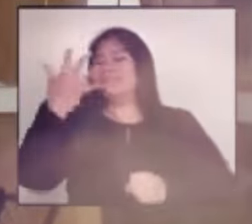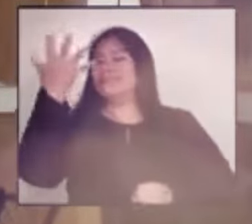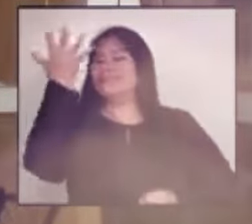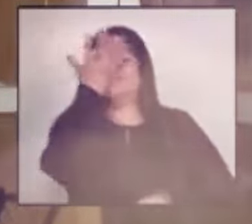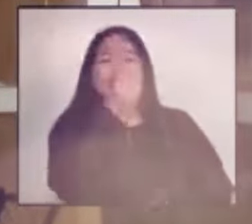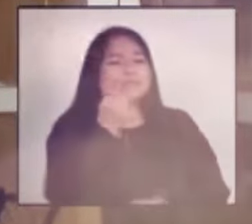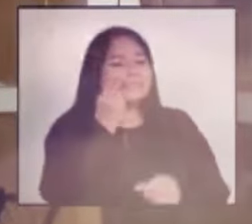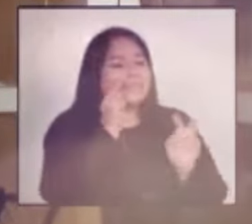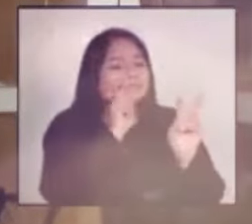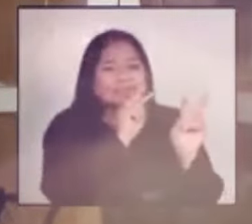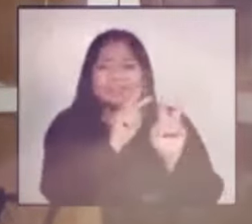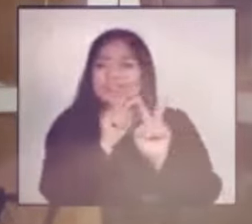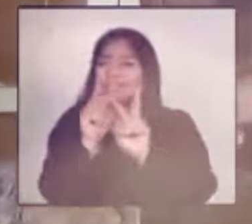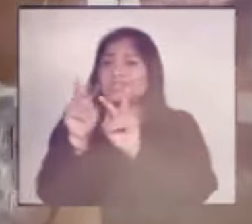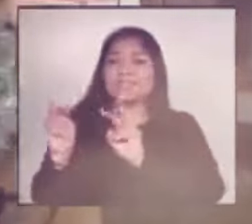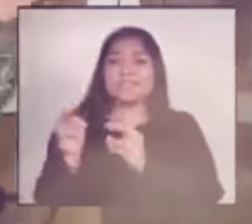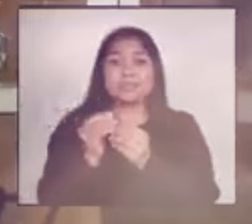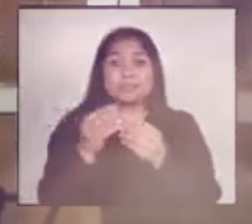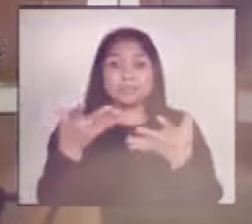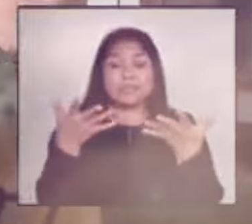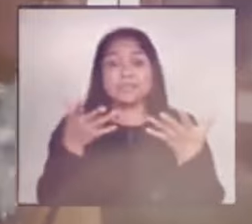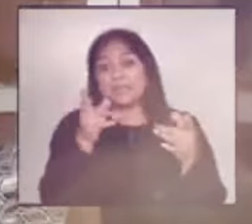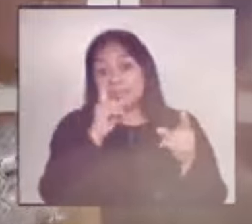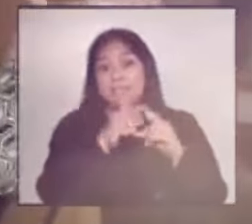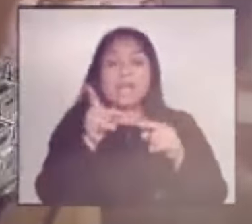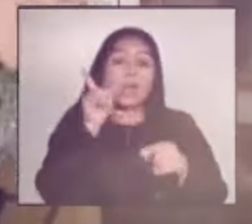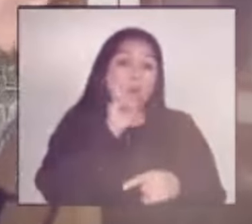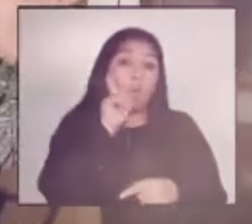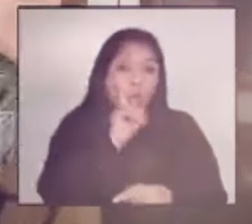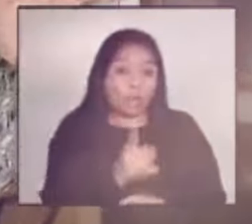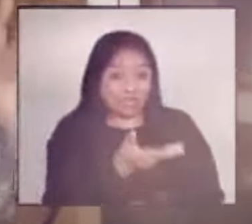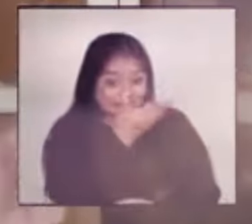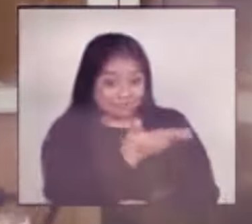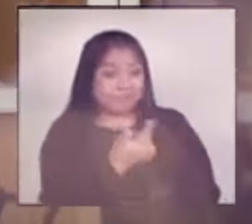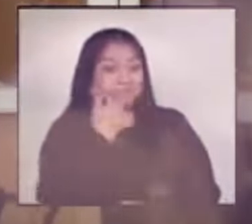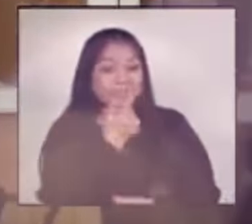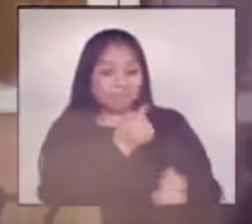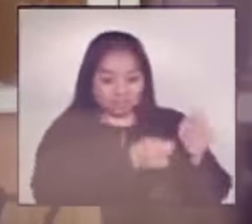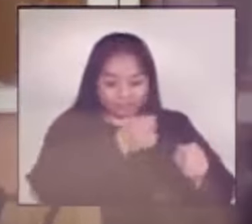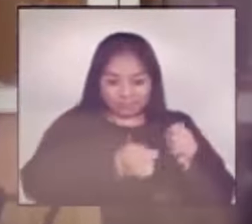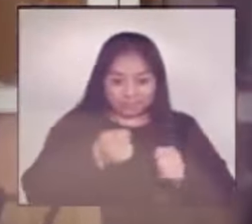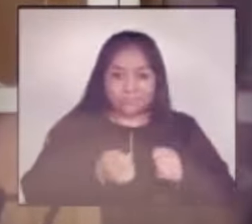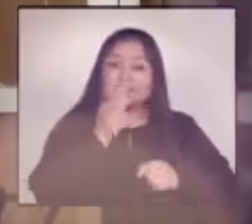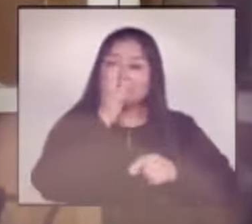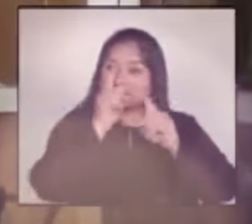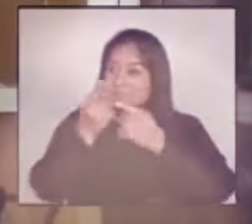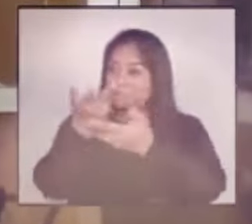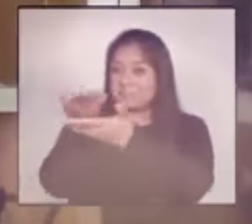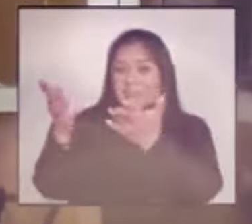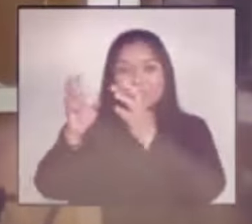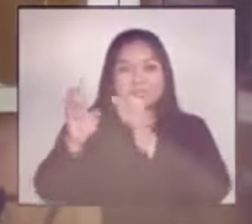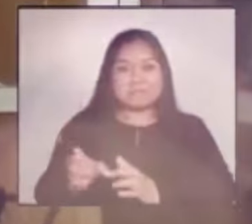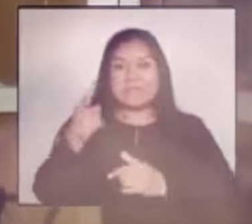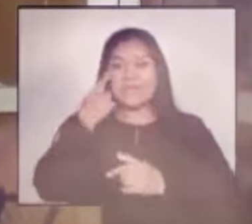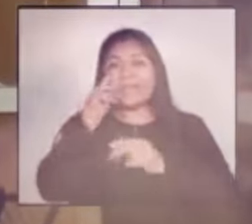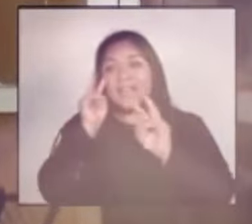acá tanto a los a los jóvenes que nos están tocando como al público que vino a